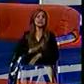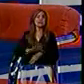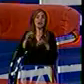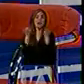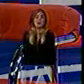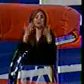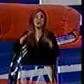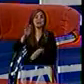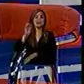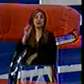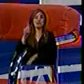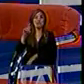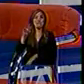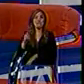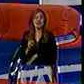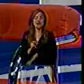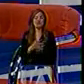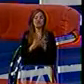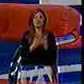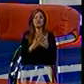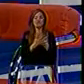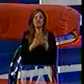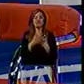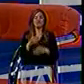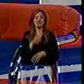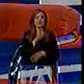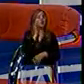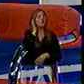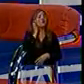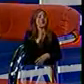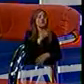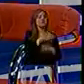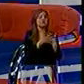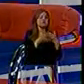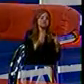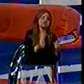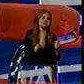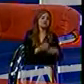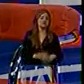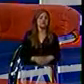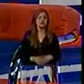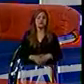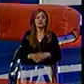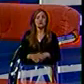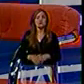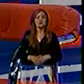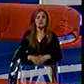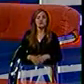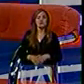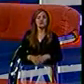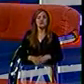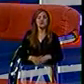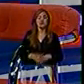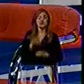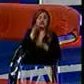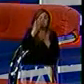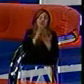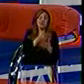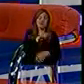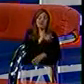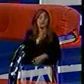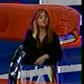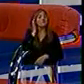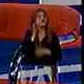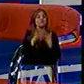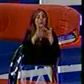Espín a la cárcel donde se encuentra recluida Diana Falcón. Además, reveló que Falcón recibió amenazas de